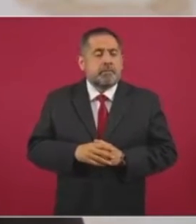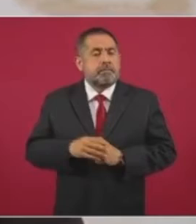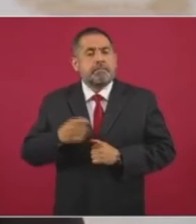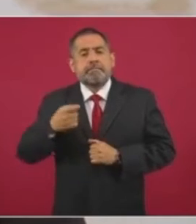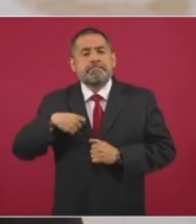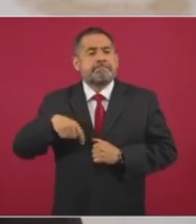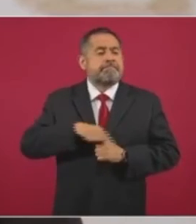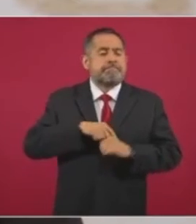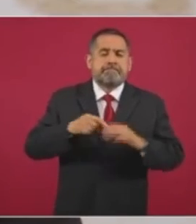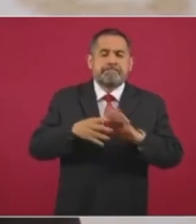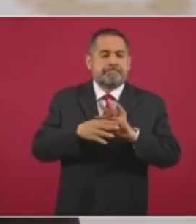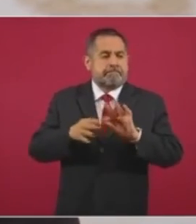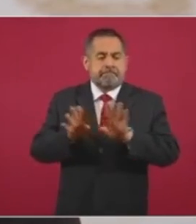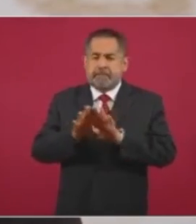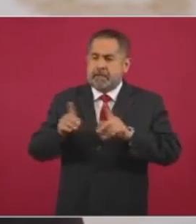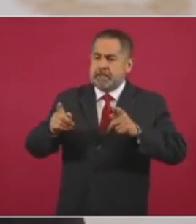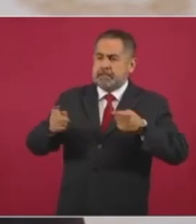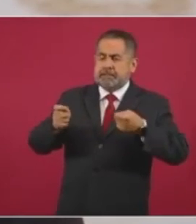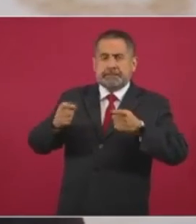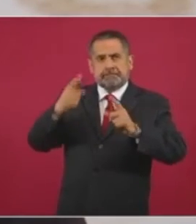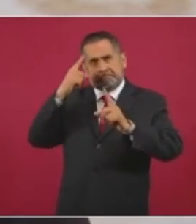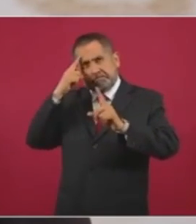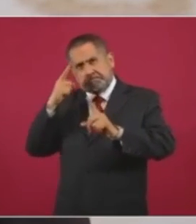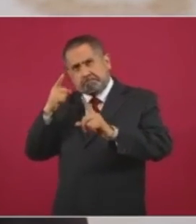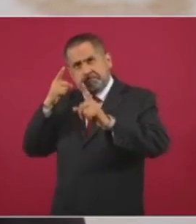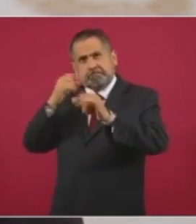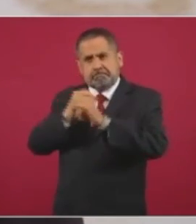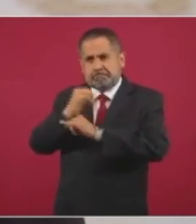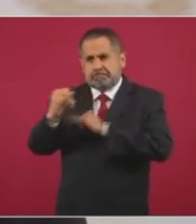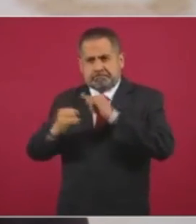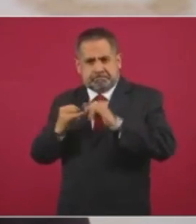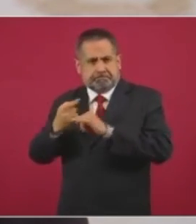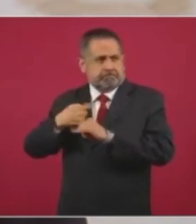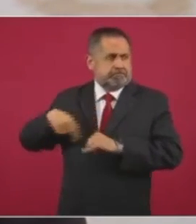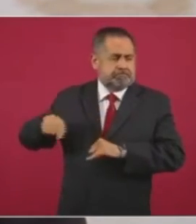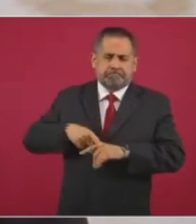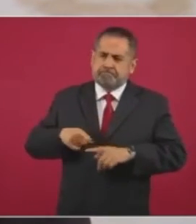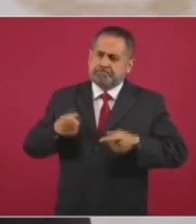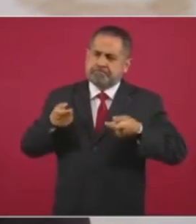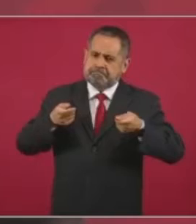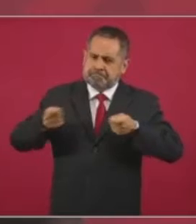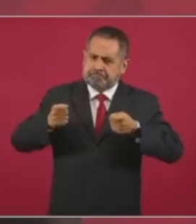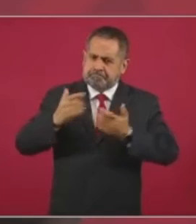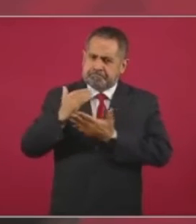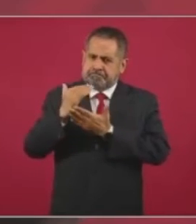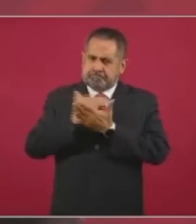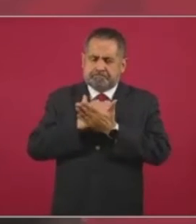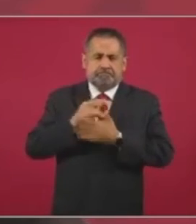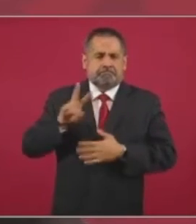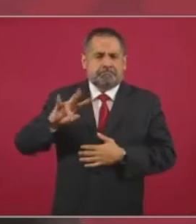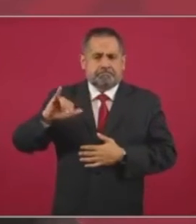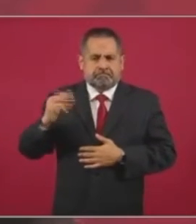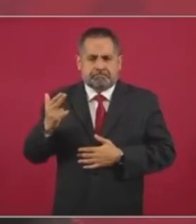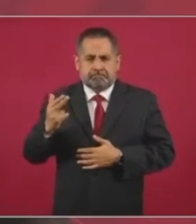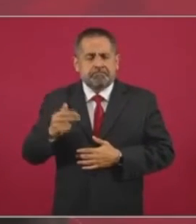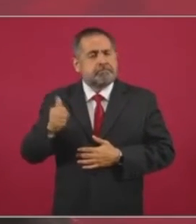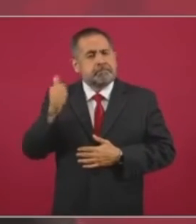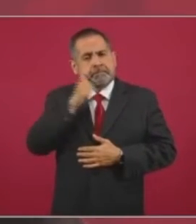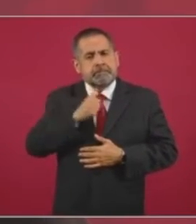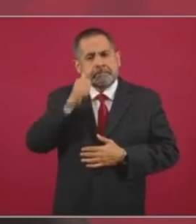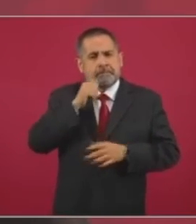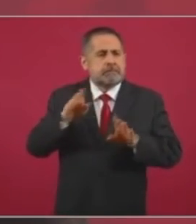del control y de las metas internacionales para VIH, nos quedábamos casi siempre en los